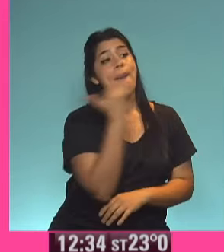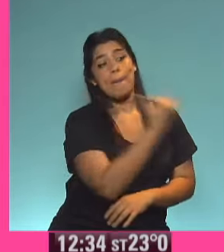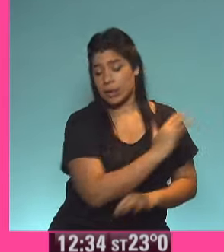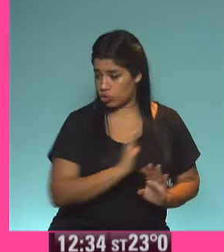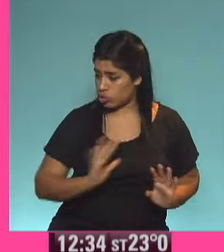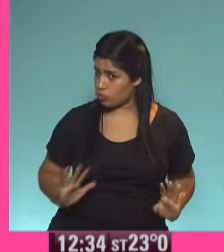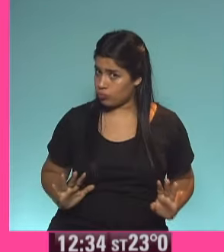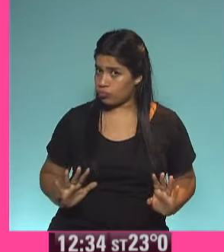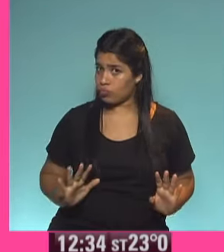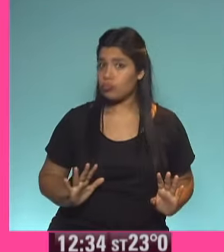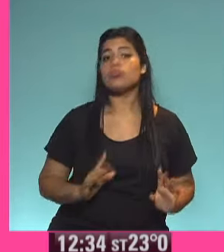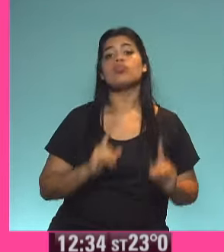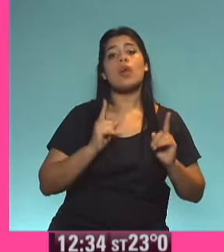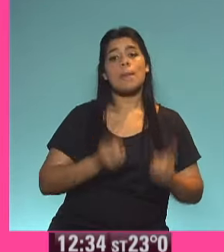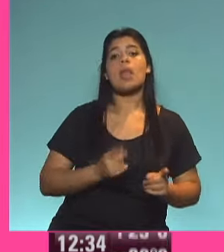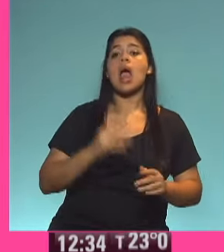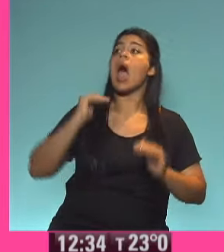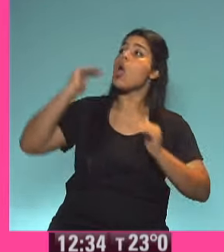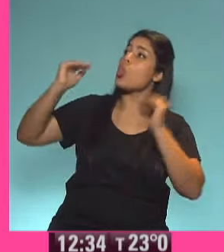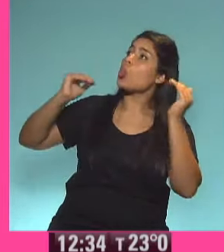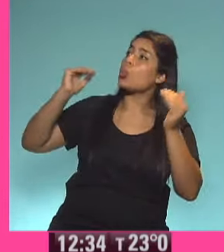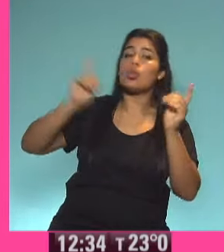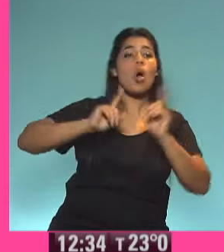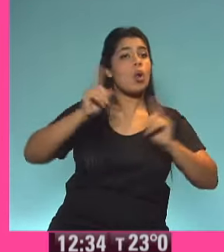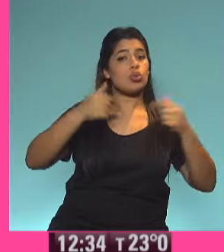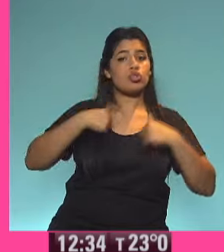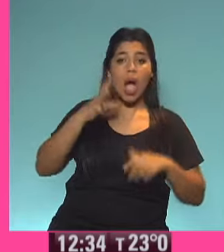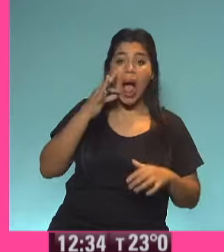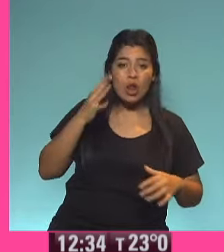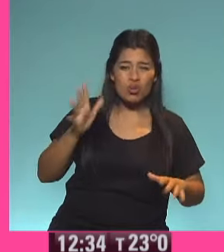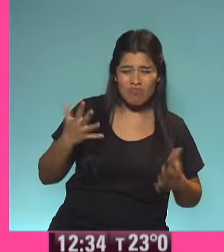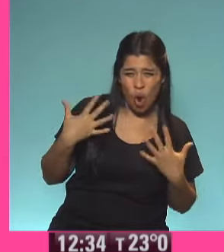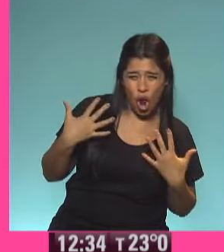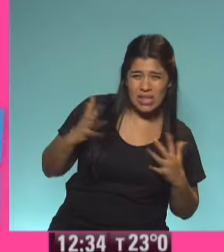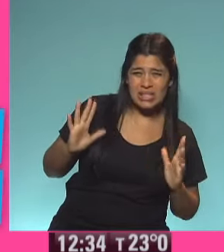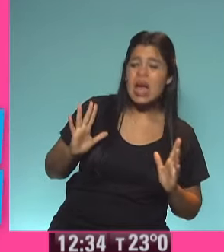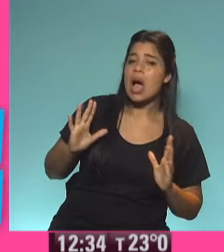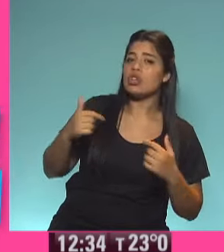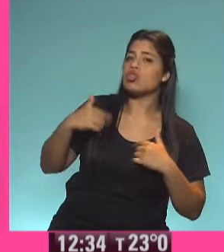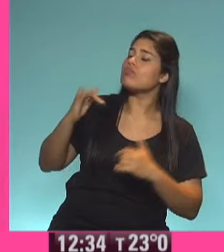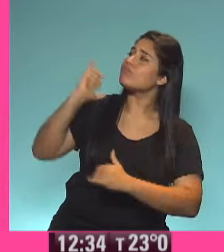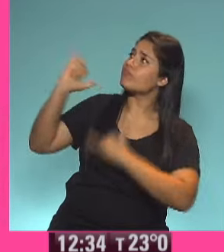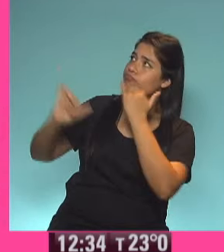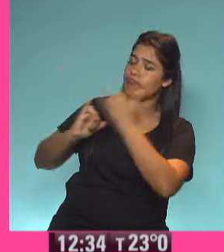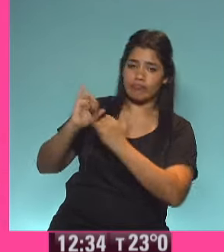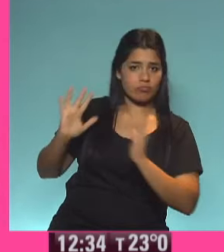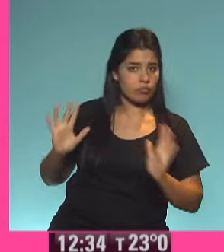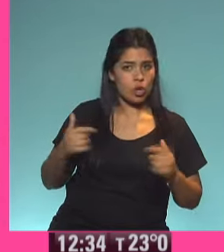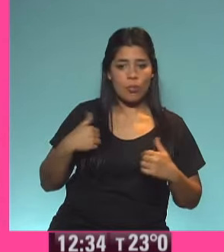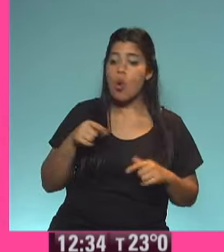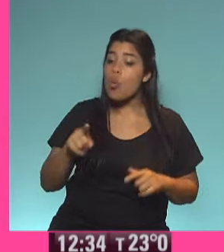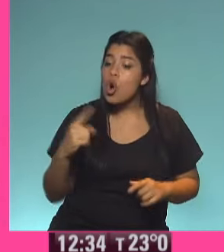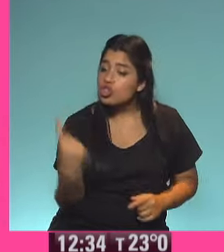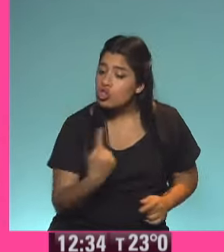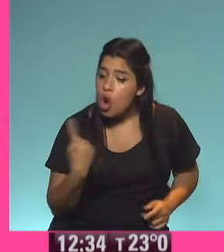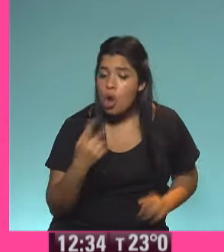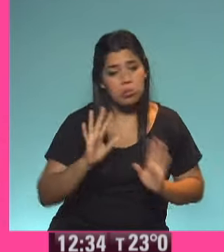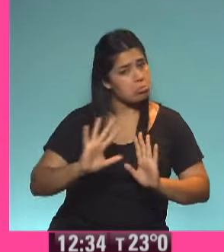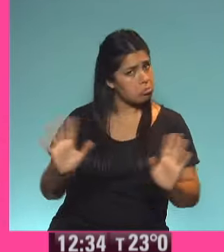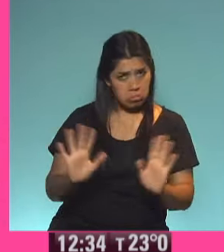le voy a comunicar a algún adulto algo que me molesta. Decirle, no estás solo, querés que vayamos